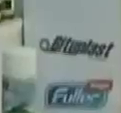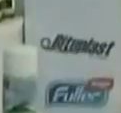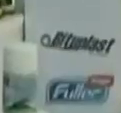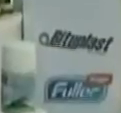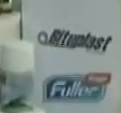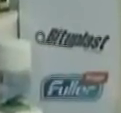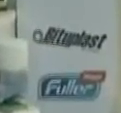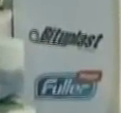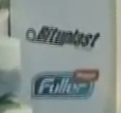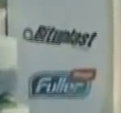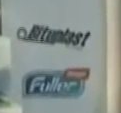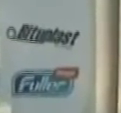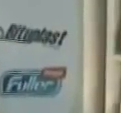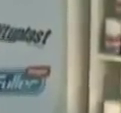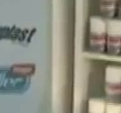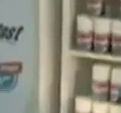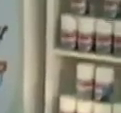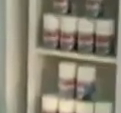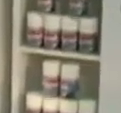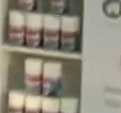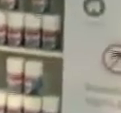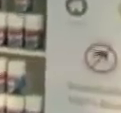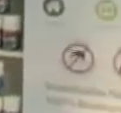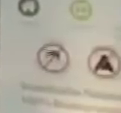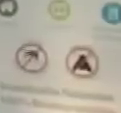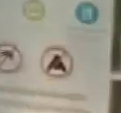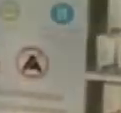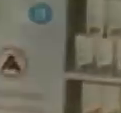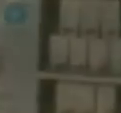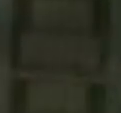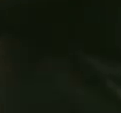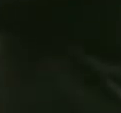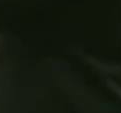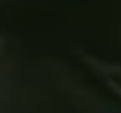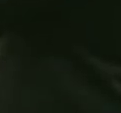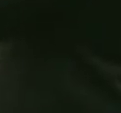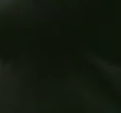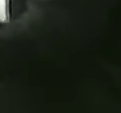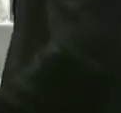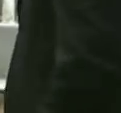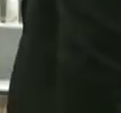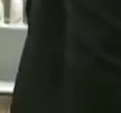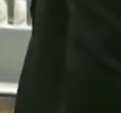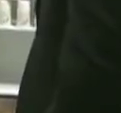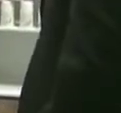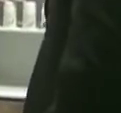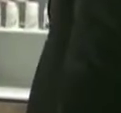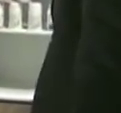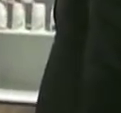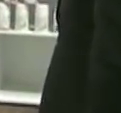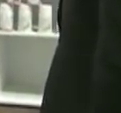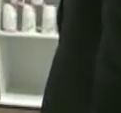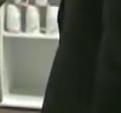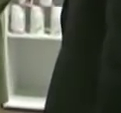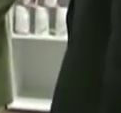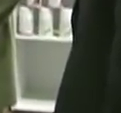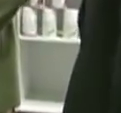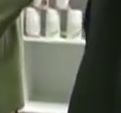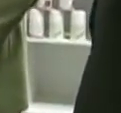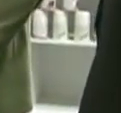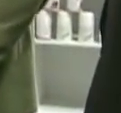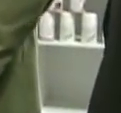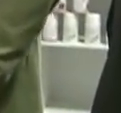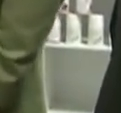uso tiene ese asfalto en spray? Bueno, es un repelente exactamente de todas las materias